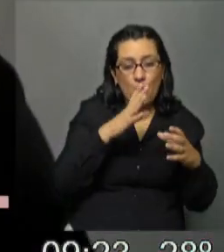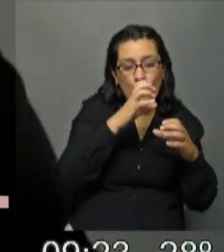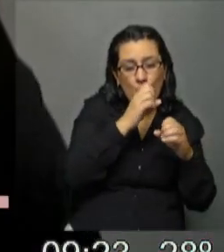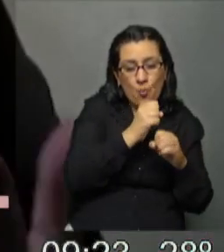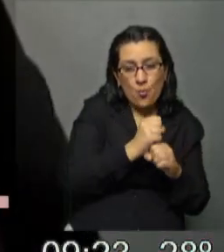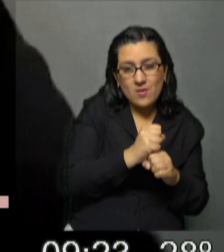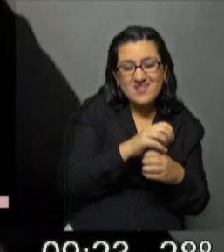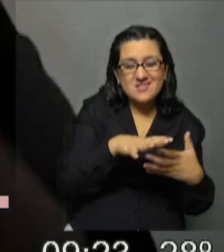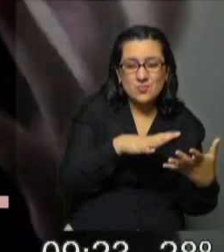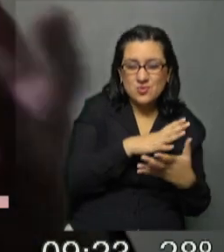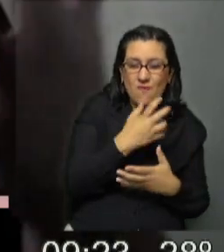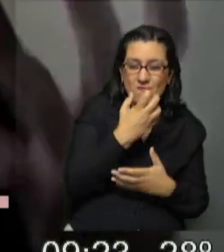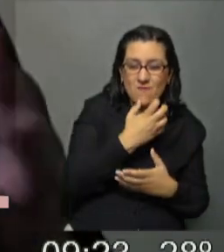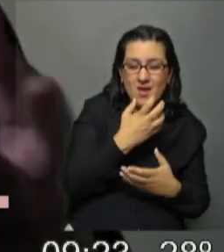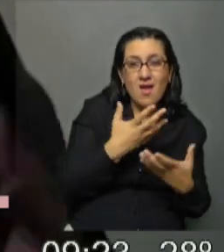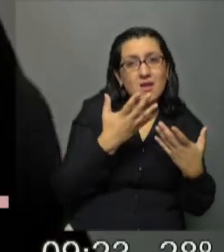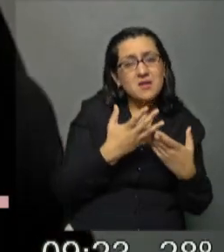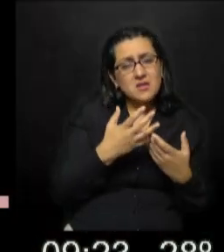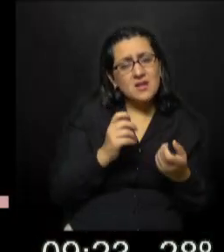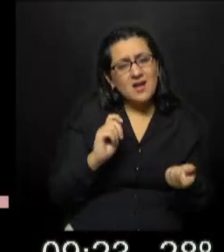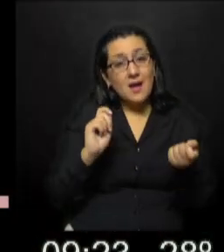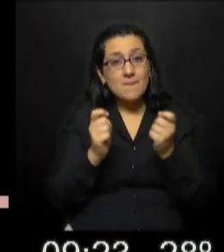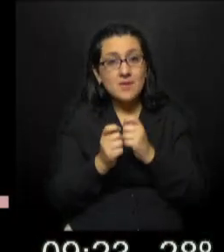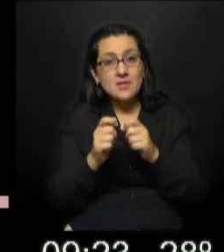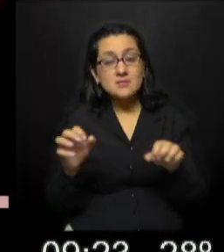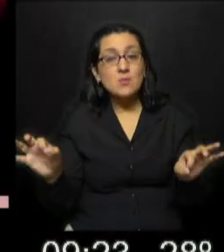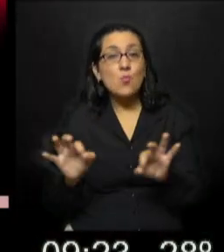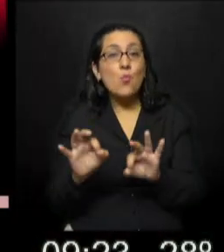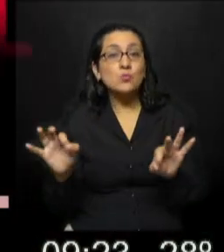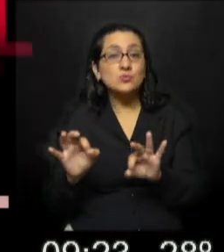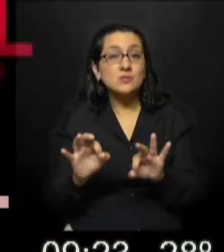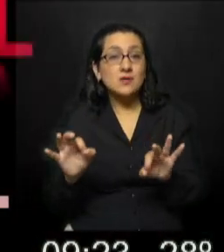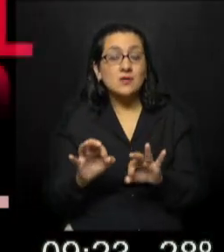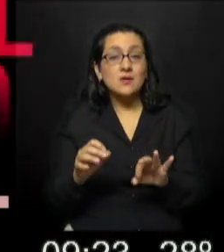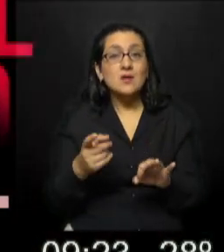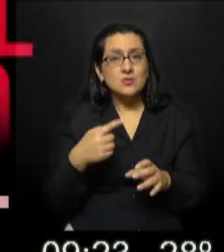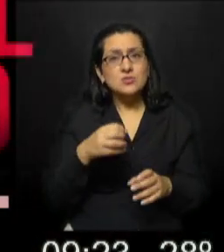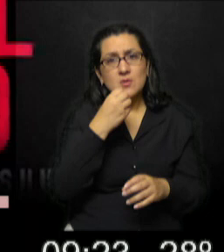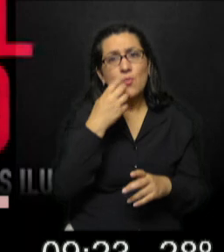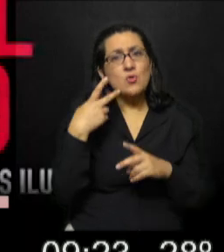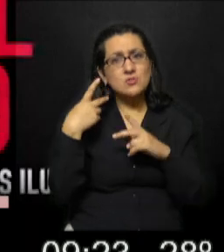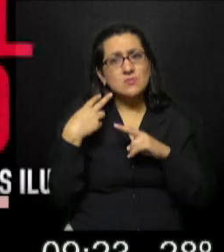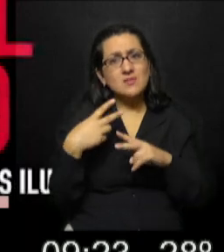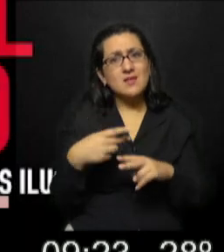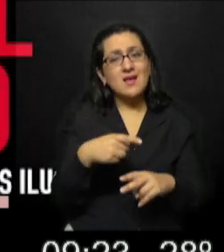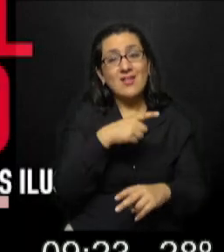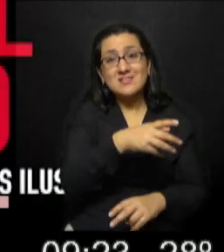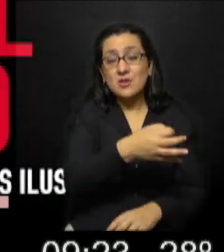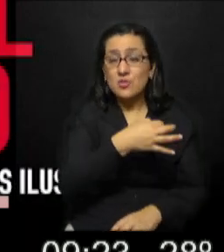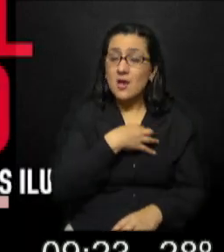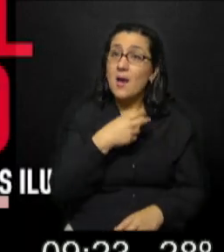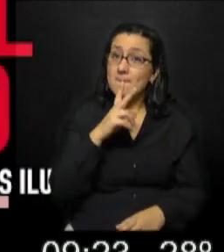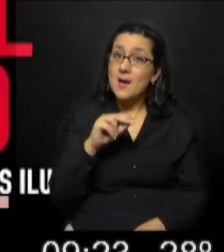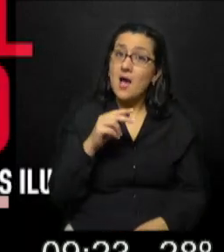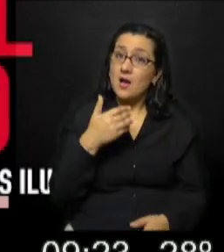que no encontraban muchas formas. Entonces eso nos parecía importante, que se pudiera mantener en el tiempo y que ahora ella lo esté diciendo. Es como, dijo, ah,